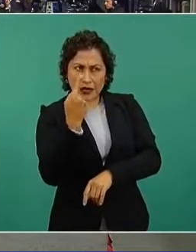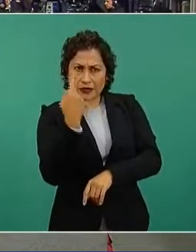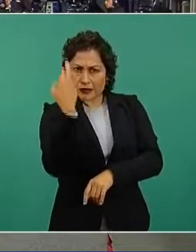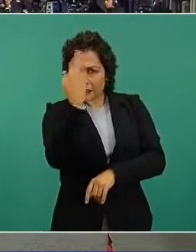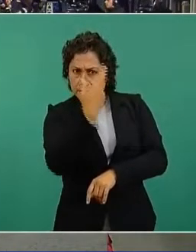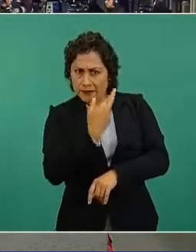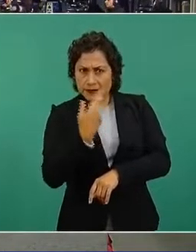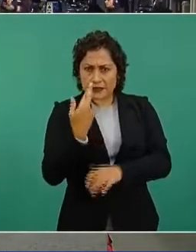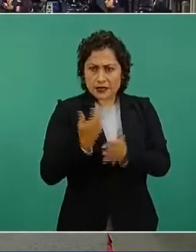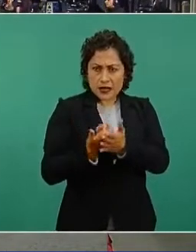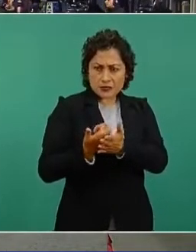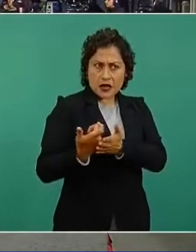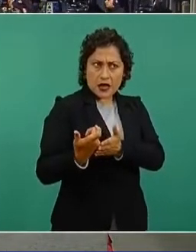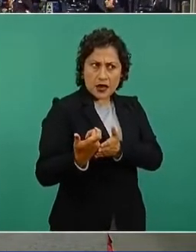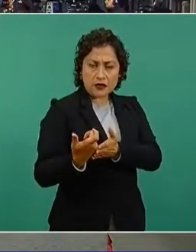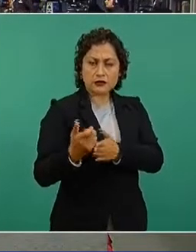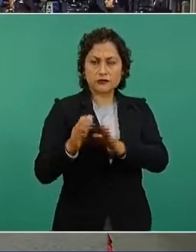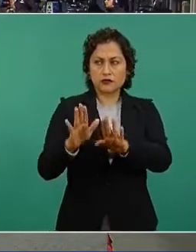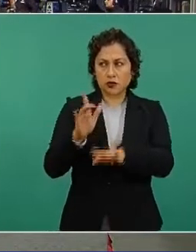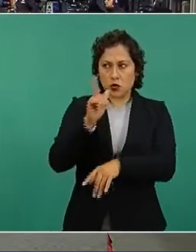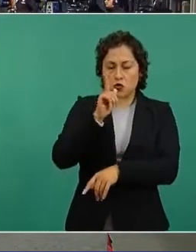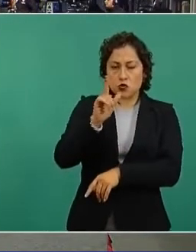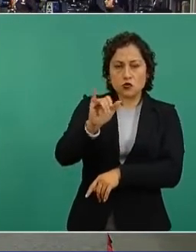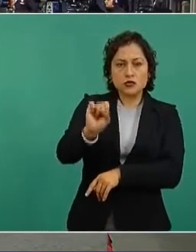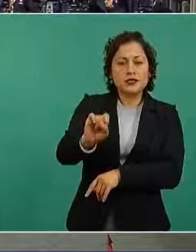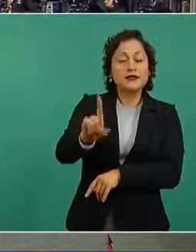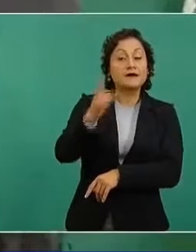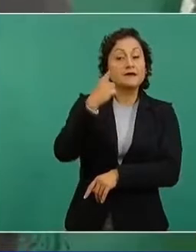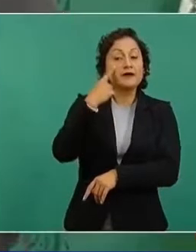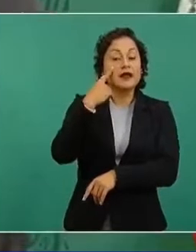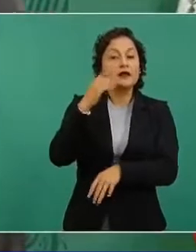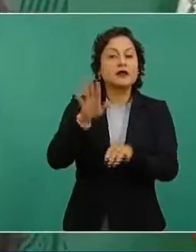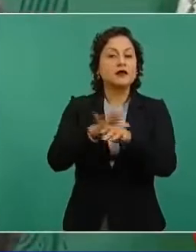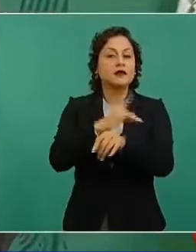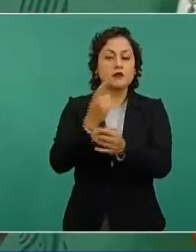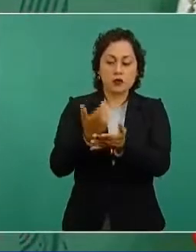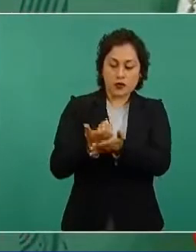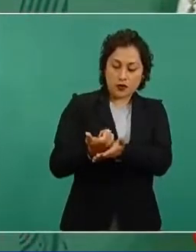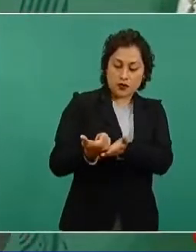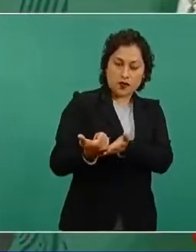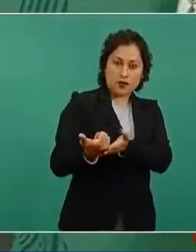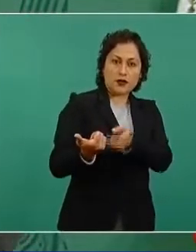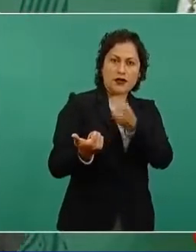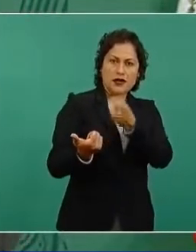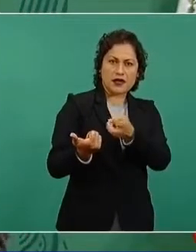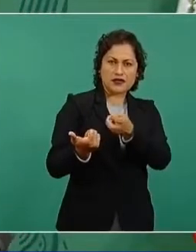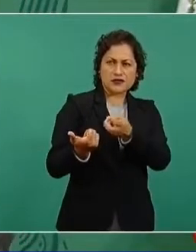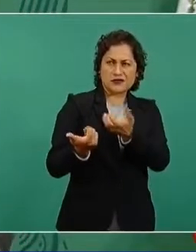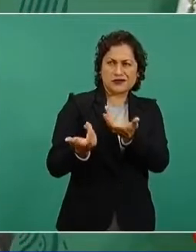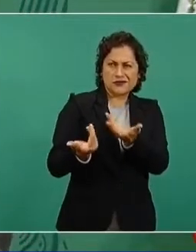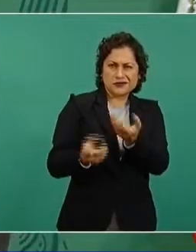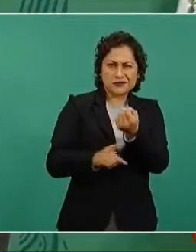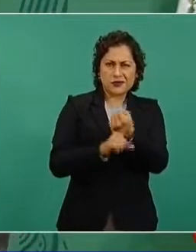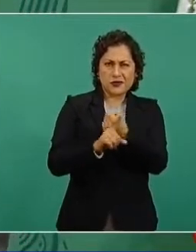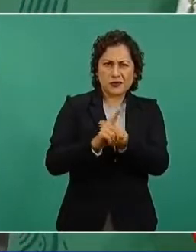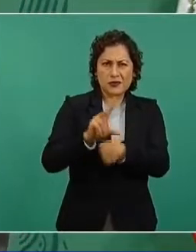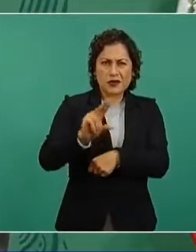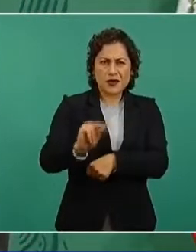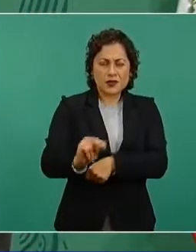el salario no afecta, eso se usó para engañar al pueblo.